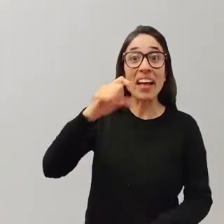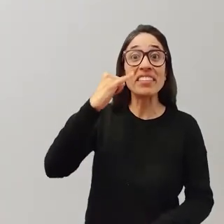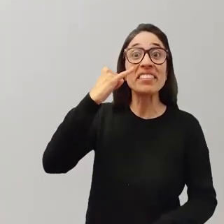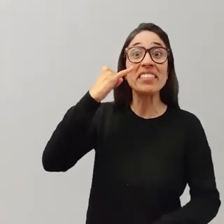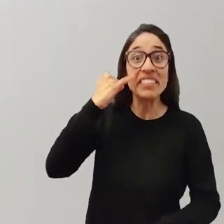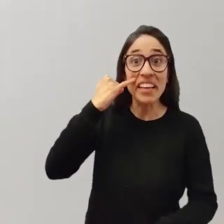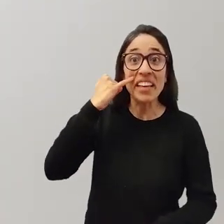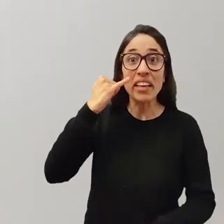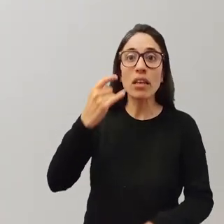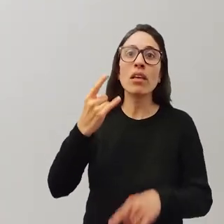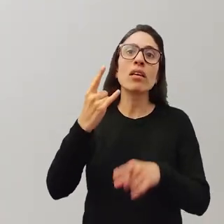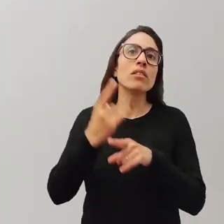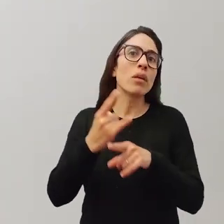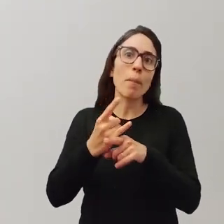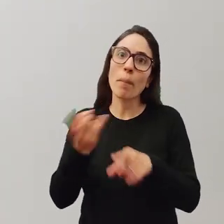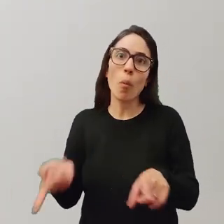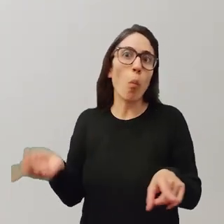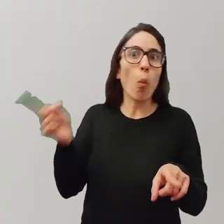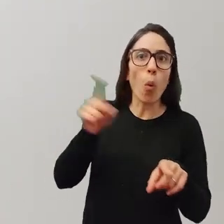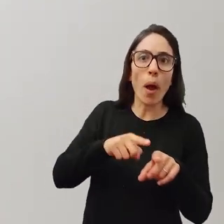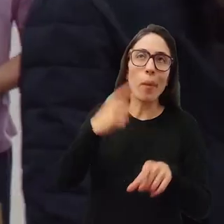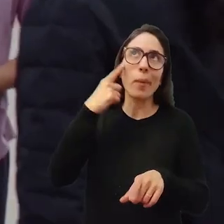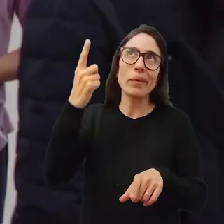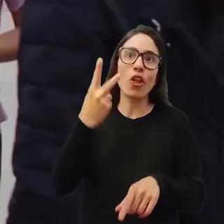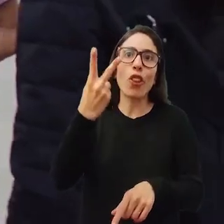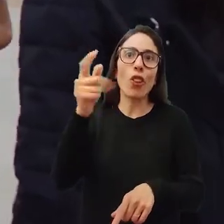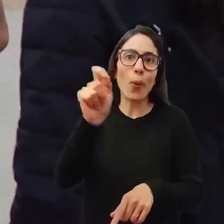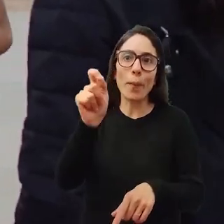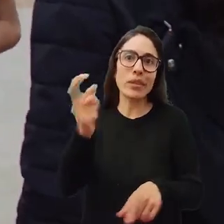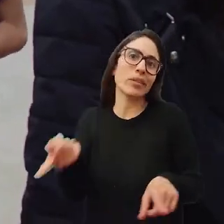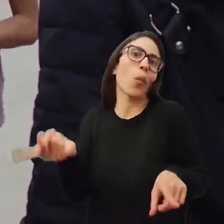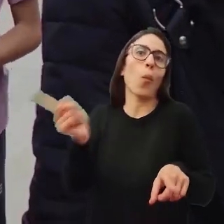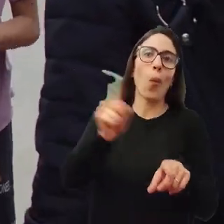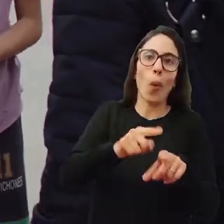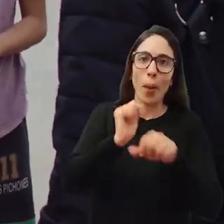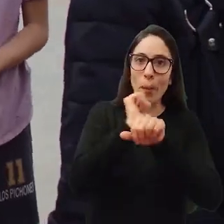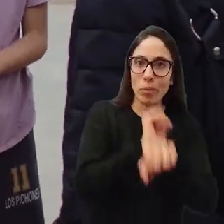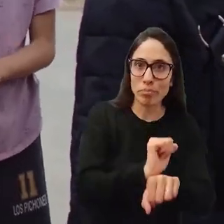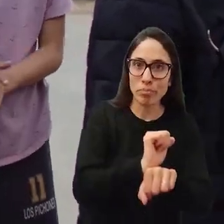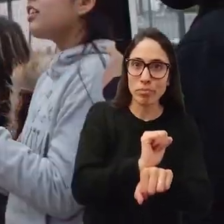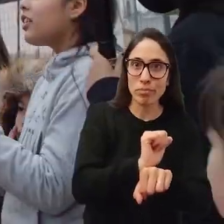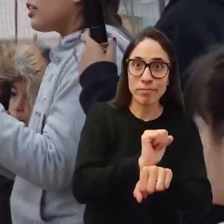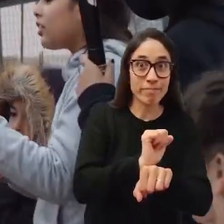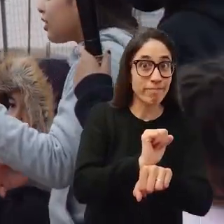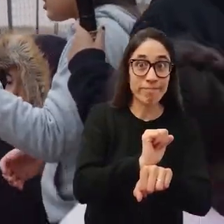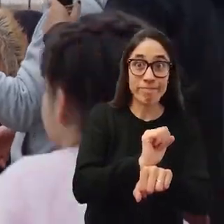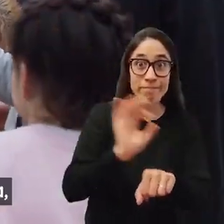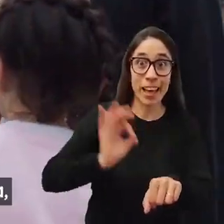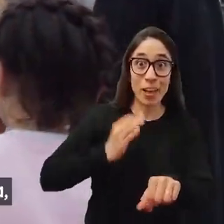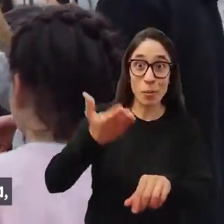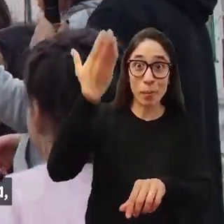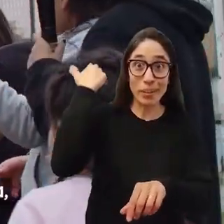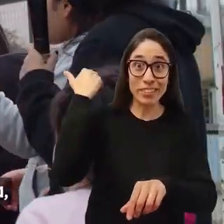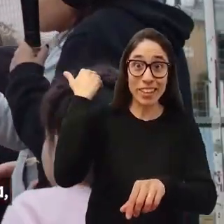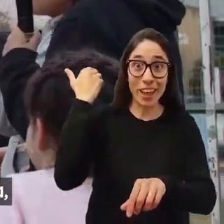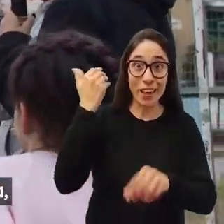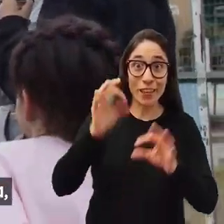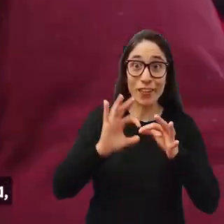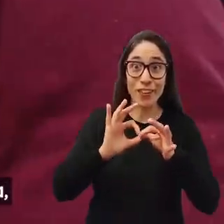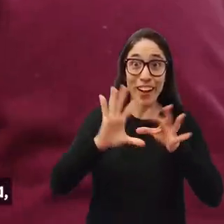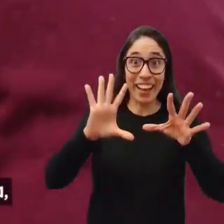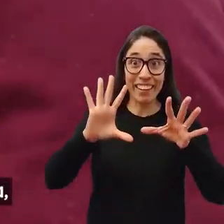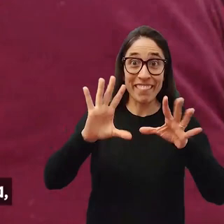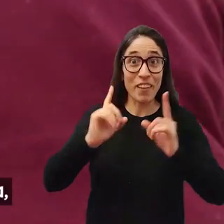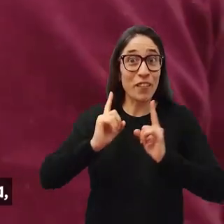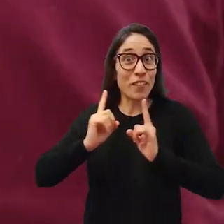Y bueno, Nancy está ahí ya desde el año pasado. Entonces vamos al barrio Carlos Gardel y decimos, esta chiquita que le damos el palo que